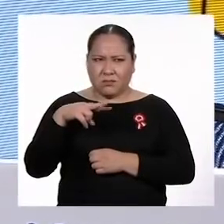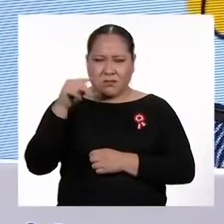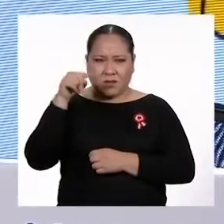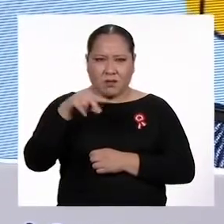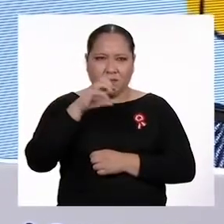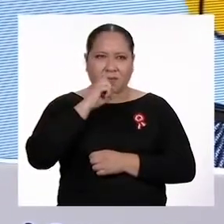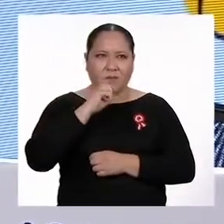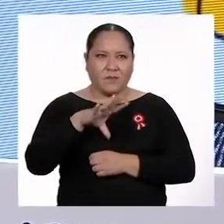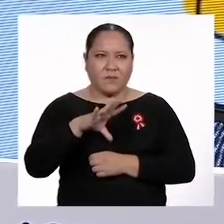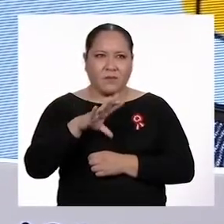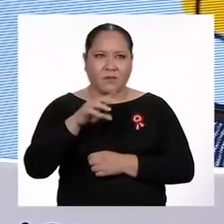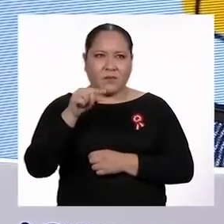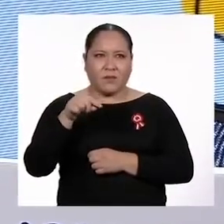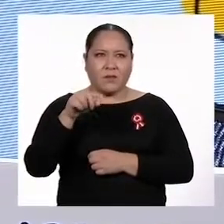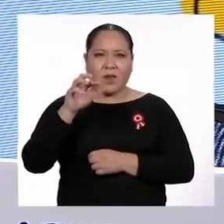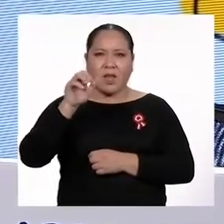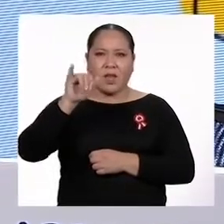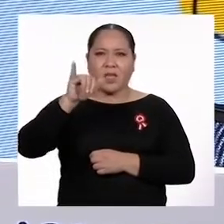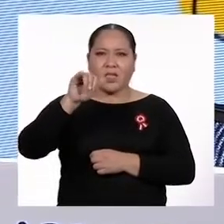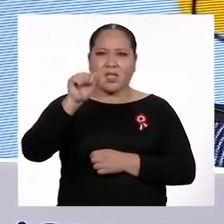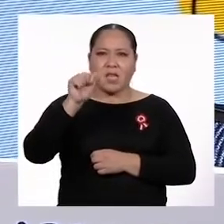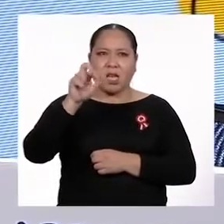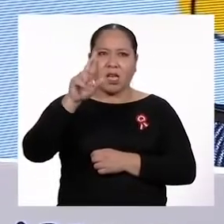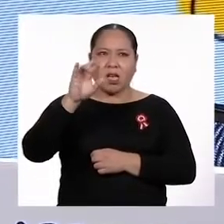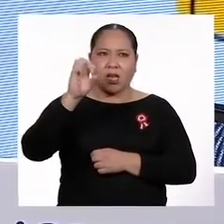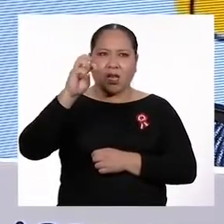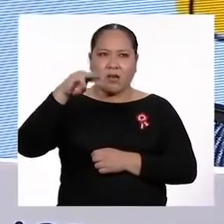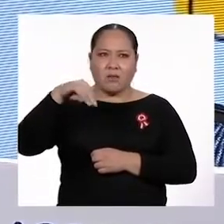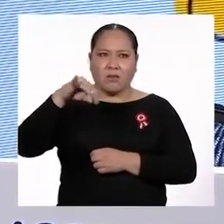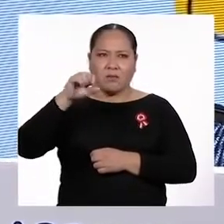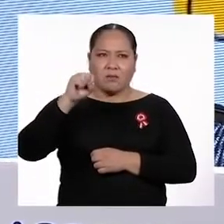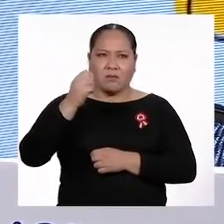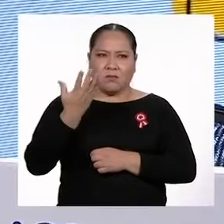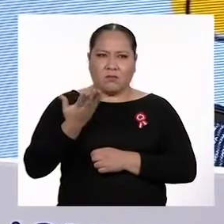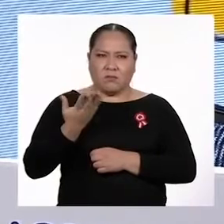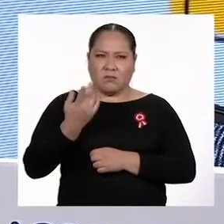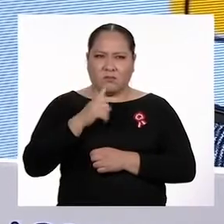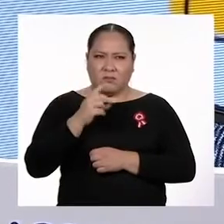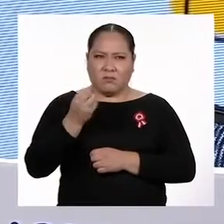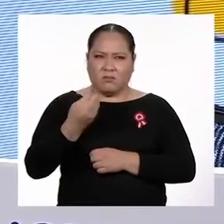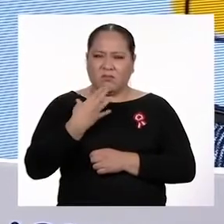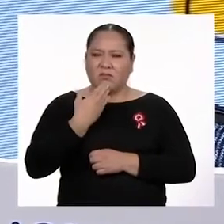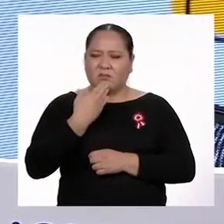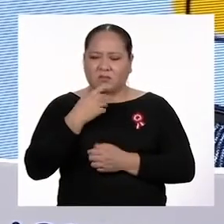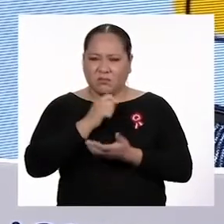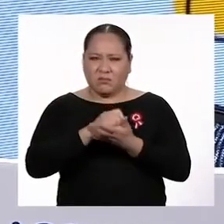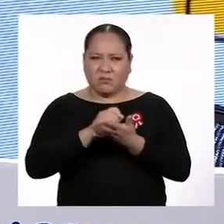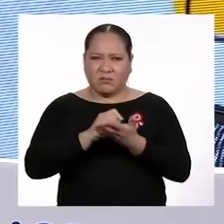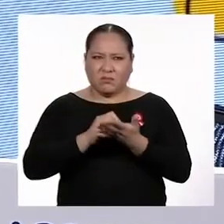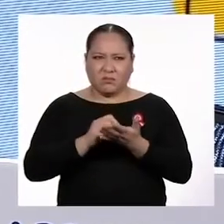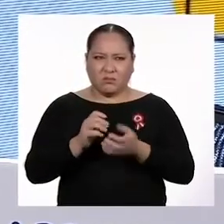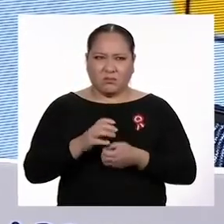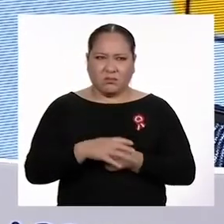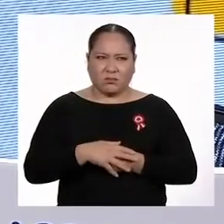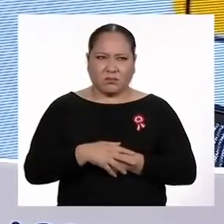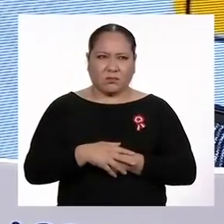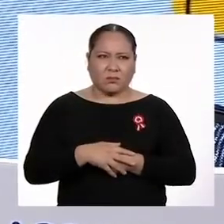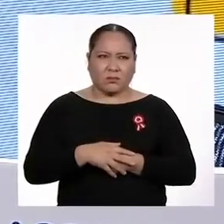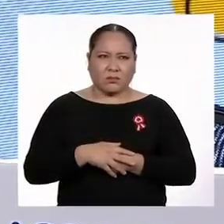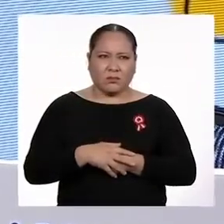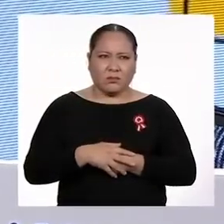Acá dice para Yaremis, pero no dice de parte de quién.